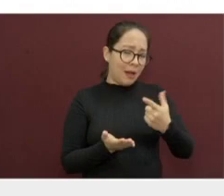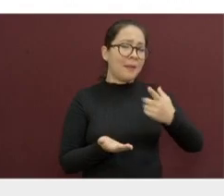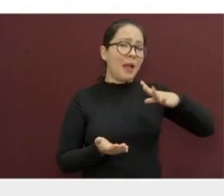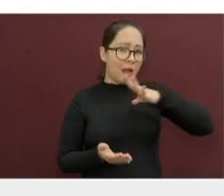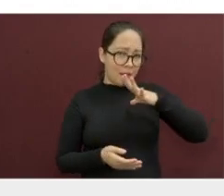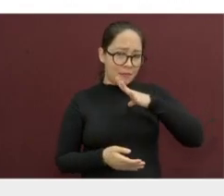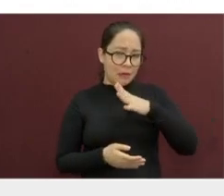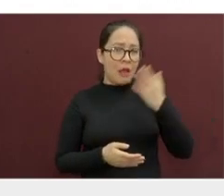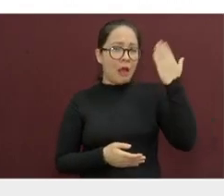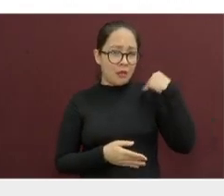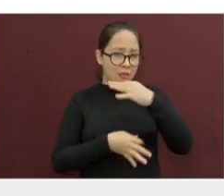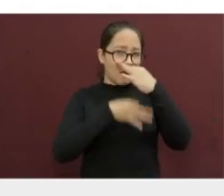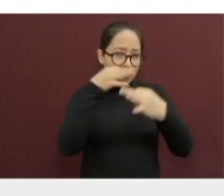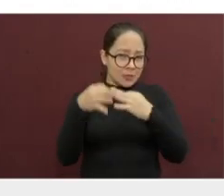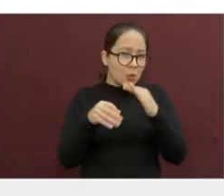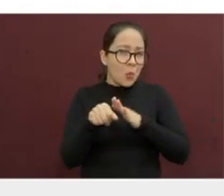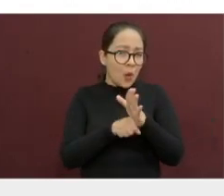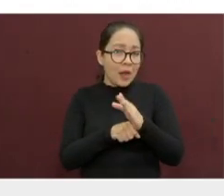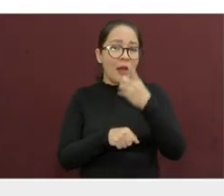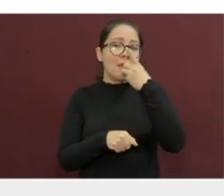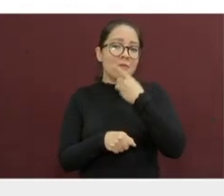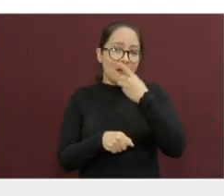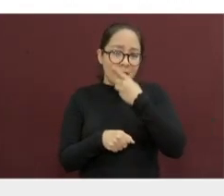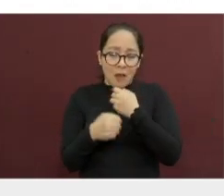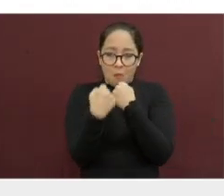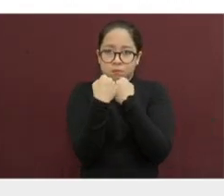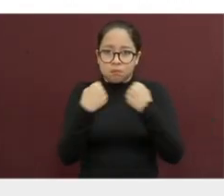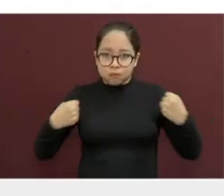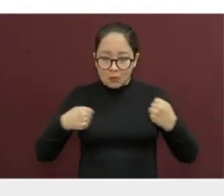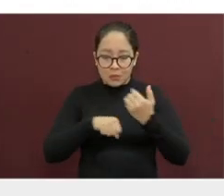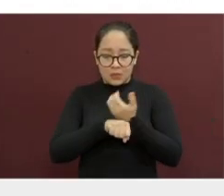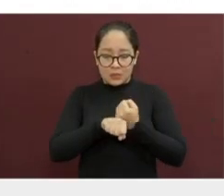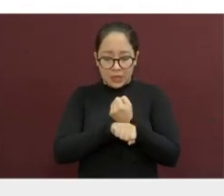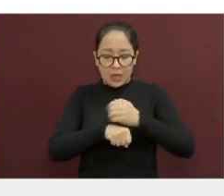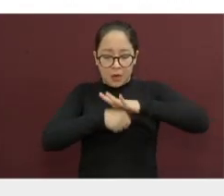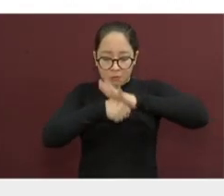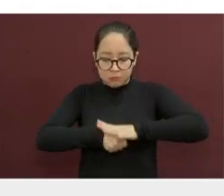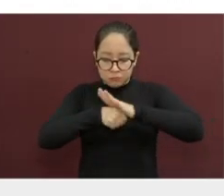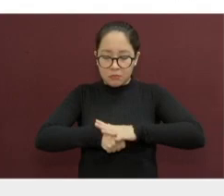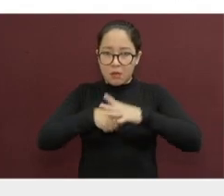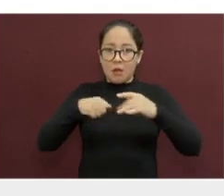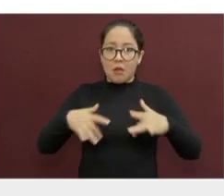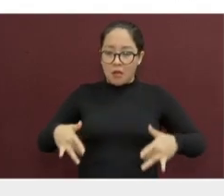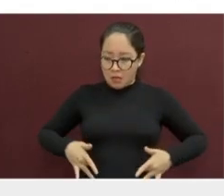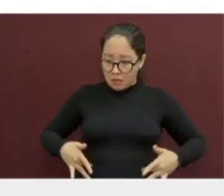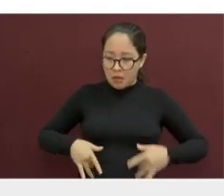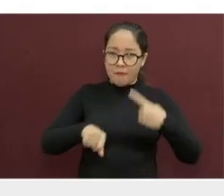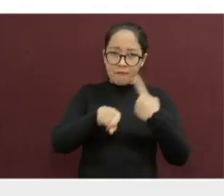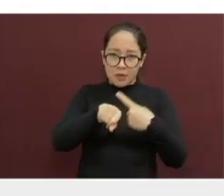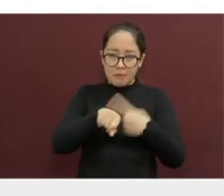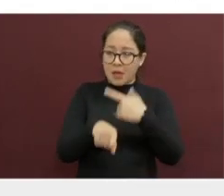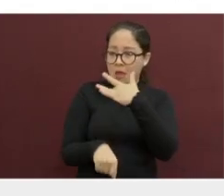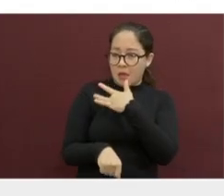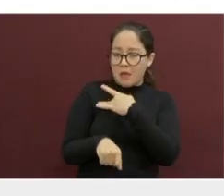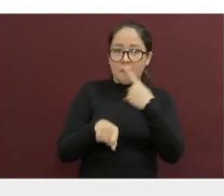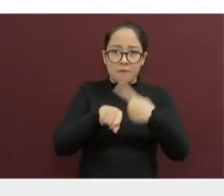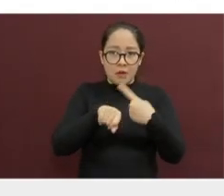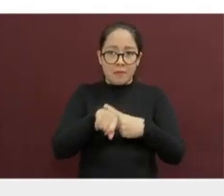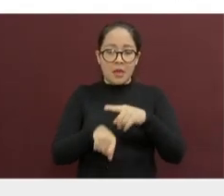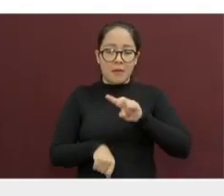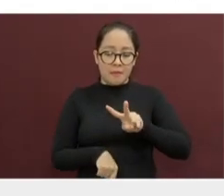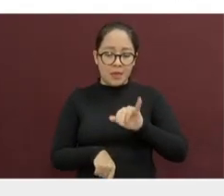mencionando como hipertensión diabetes obesidad enfermedad renal cardiaca incluso vih